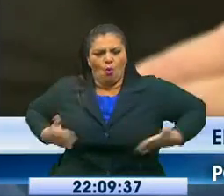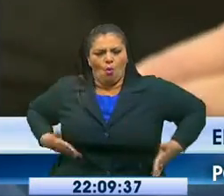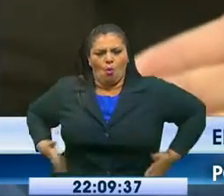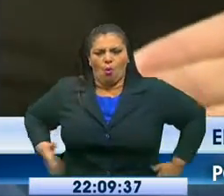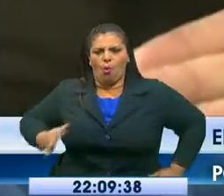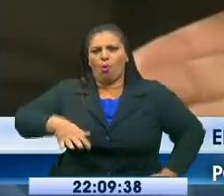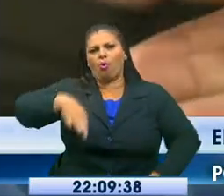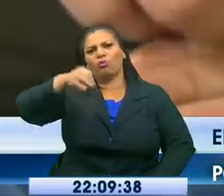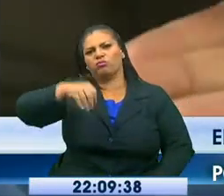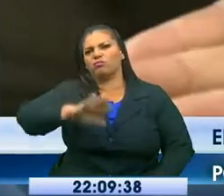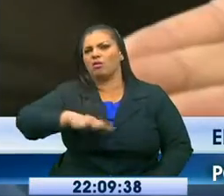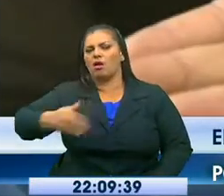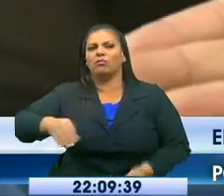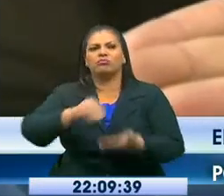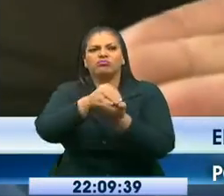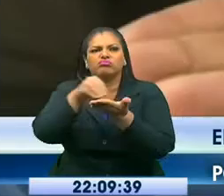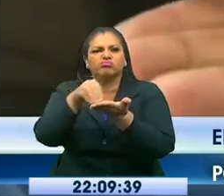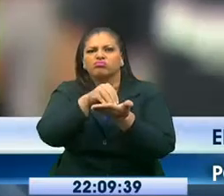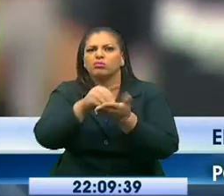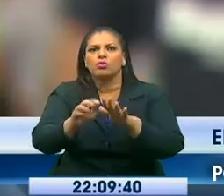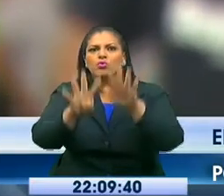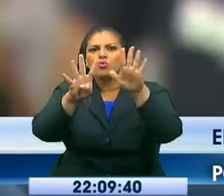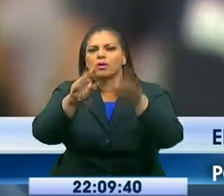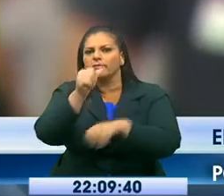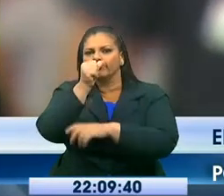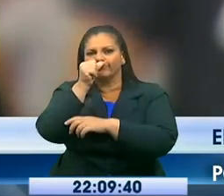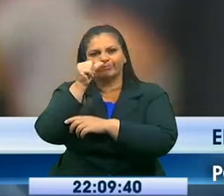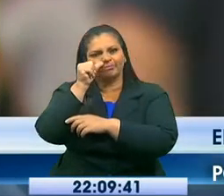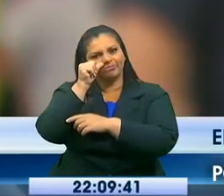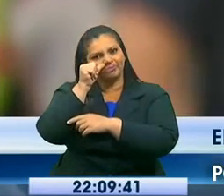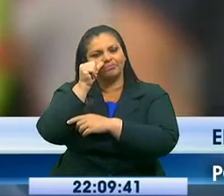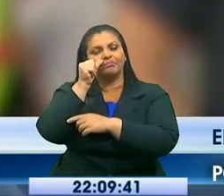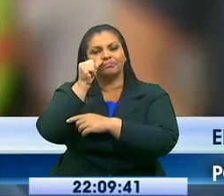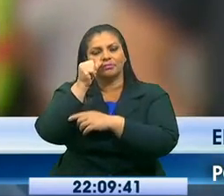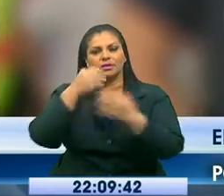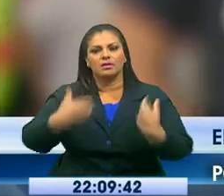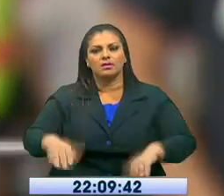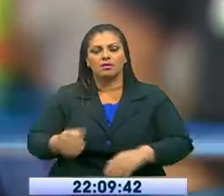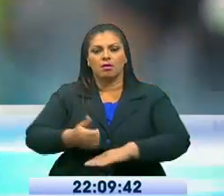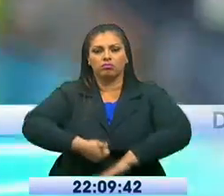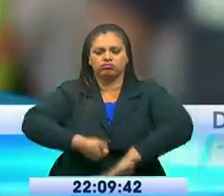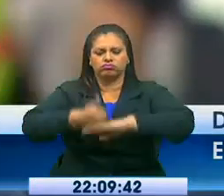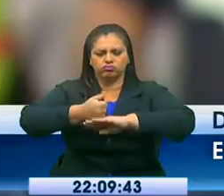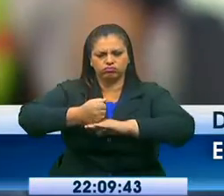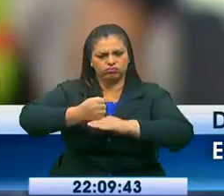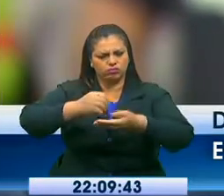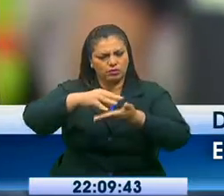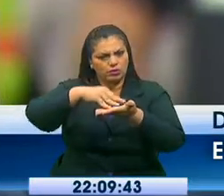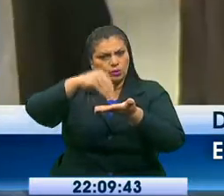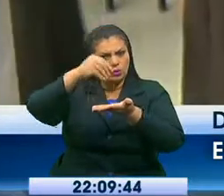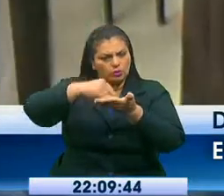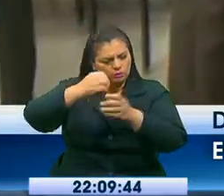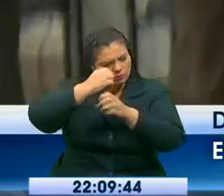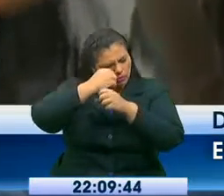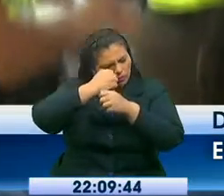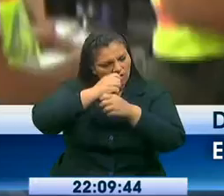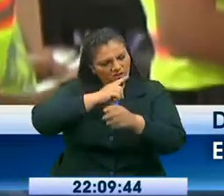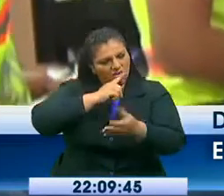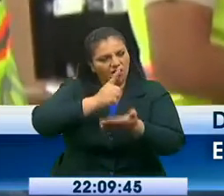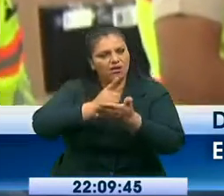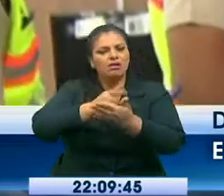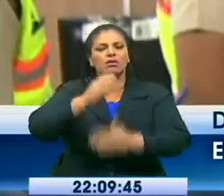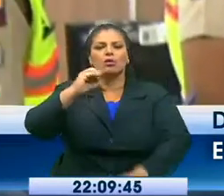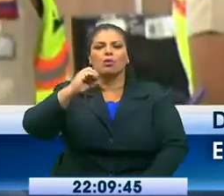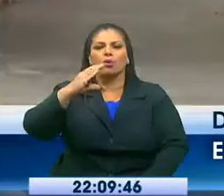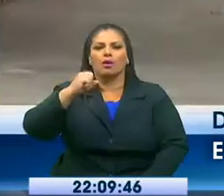poder aproximadamente 9 paquetitos, en la cual se procede a hacer la prueba de campo y da positivo a cocaína. El aprehendido tiene